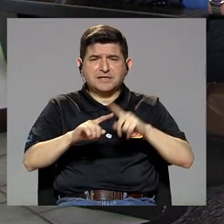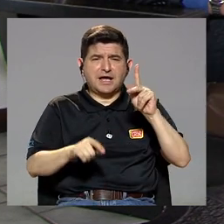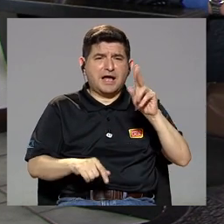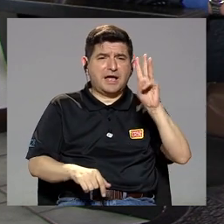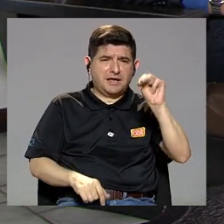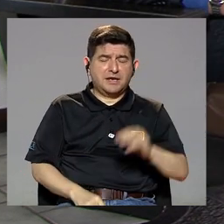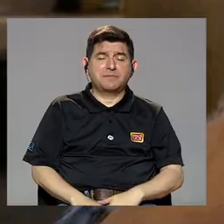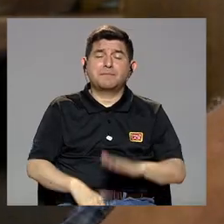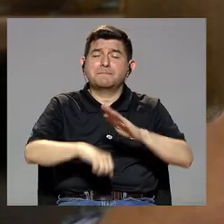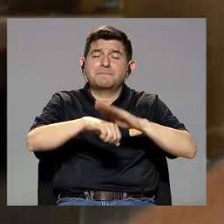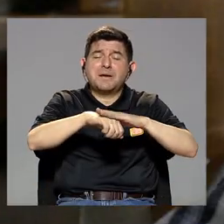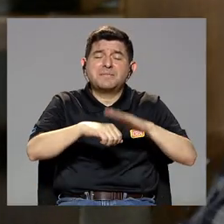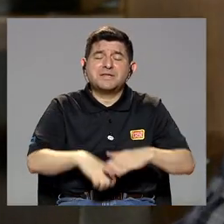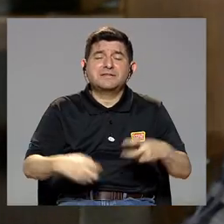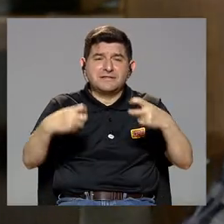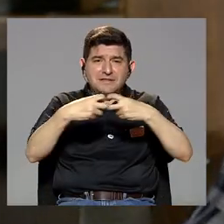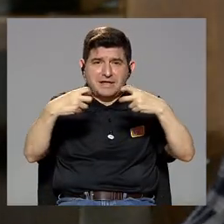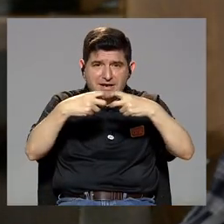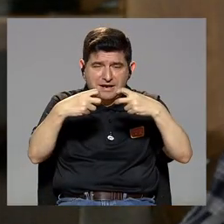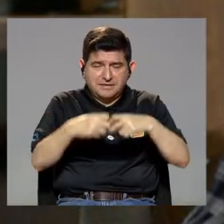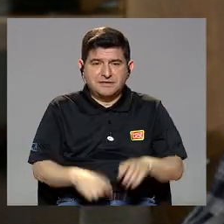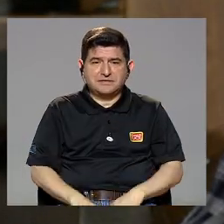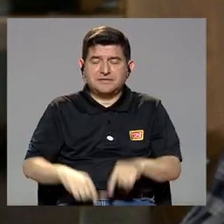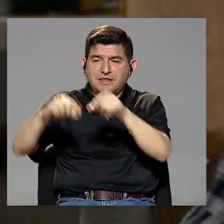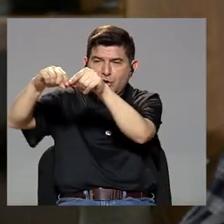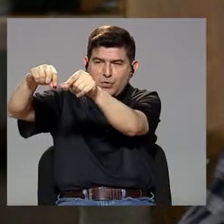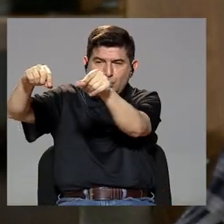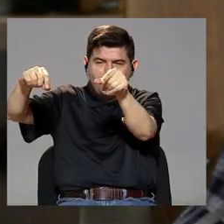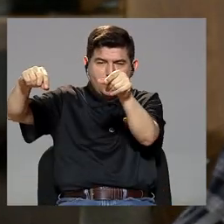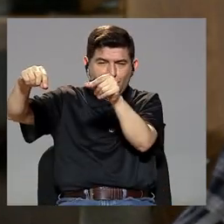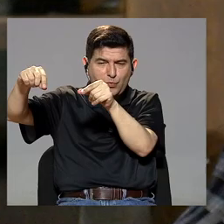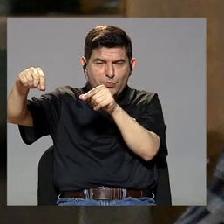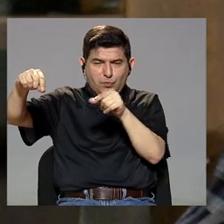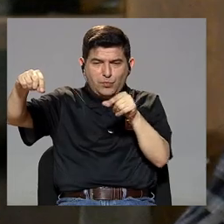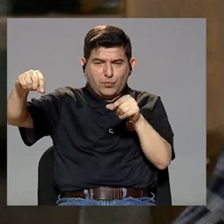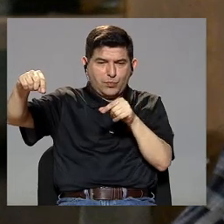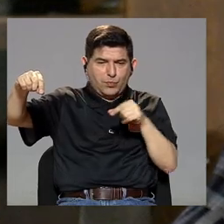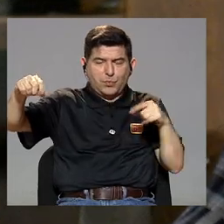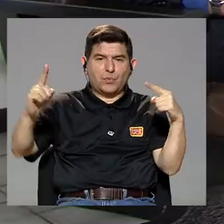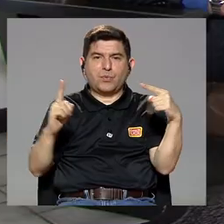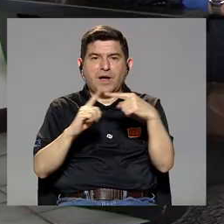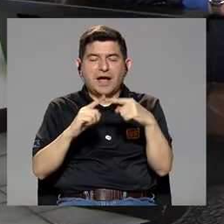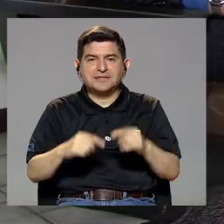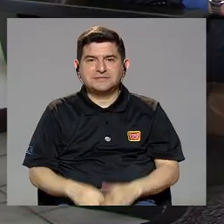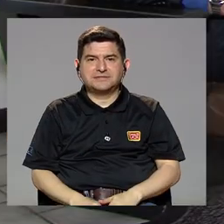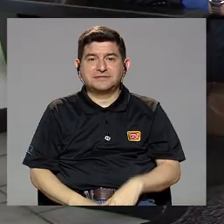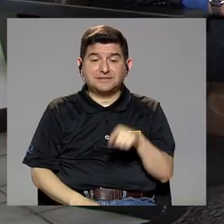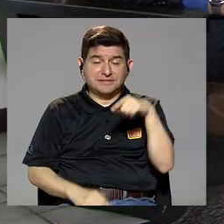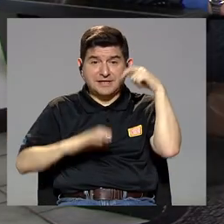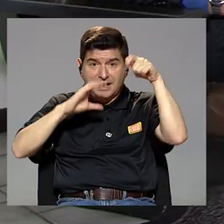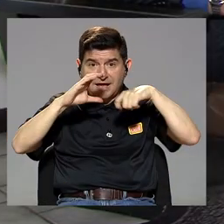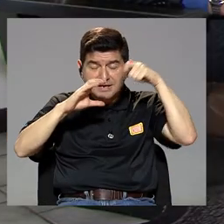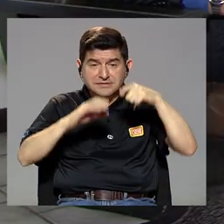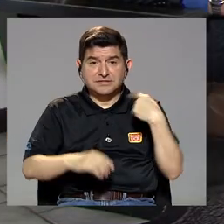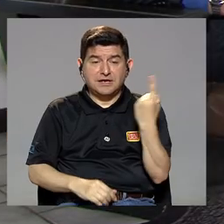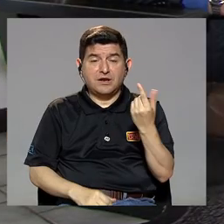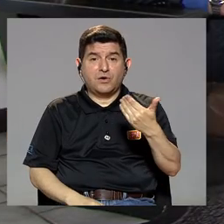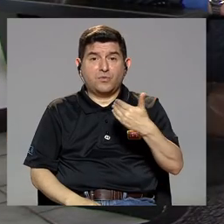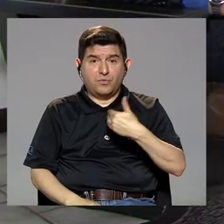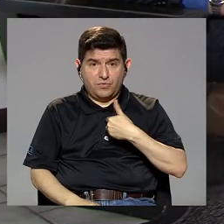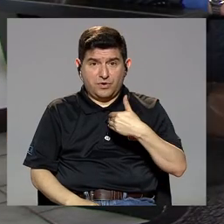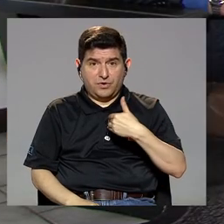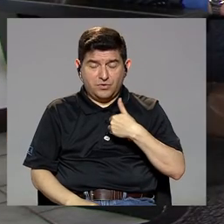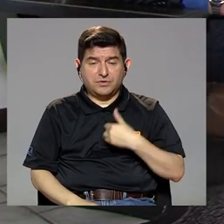electricidad se trajo el cable eléctrico hasta el cine y era lo único en el